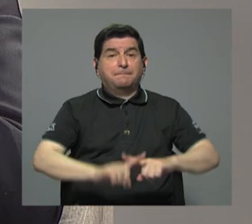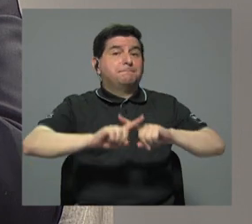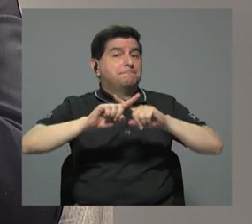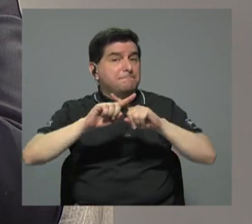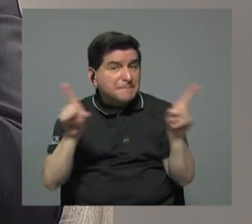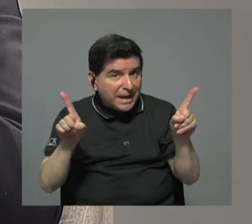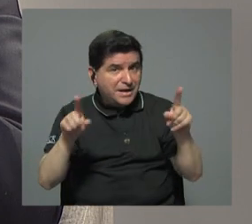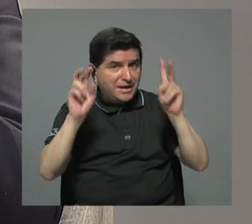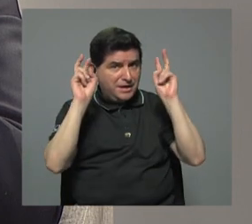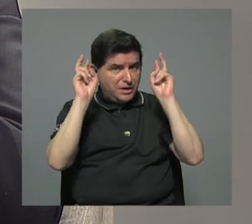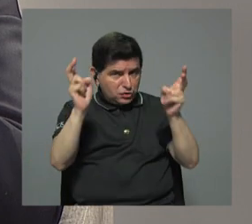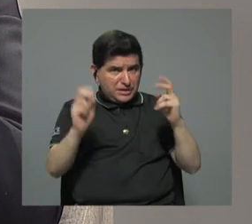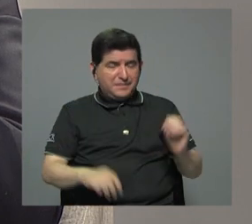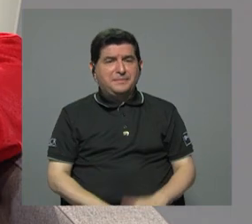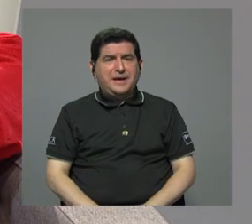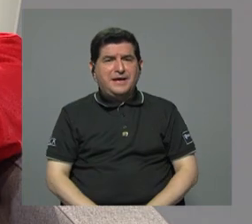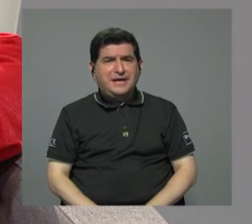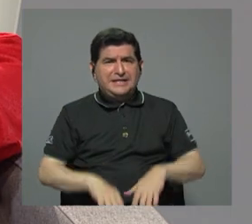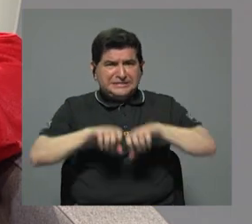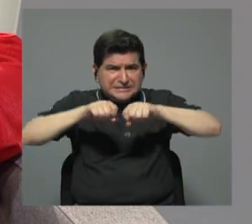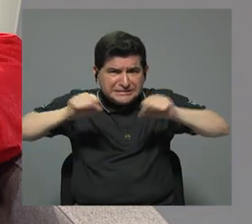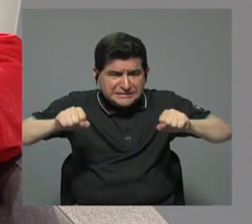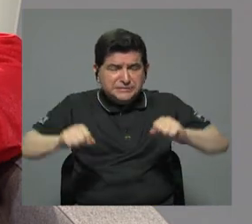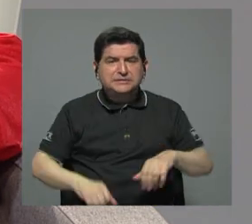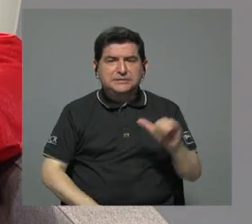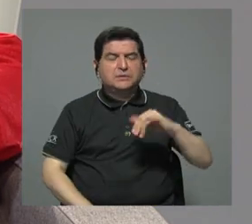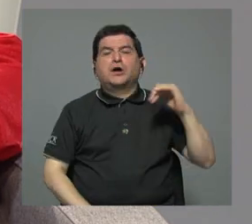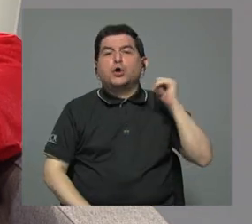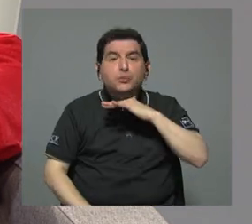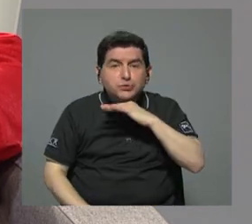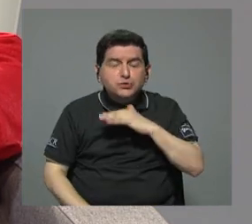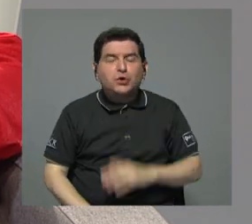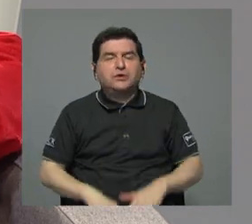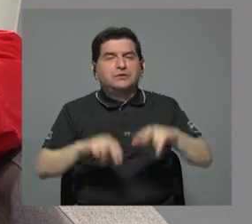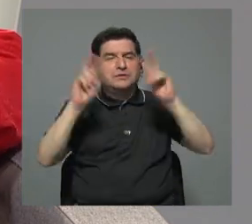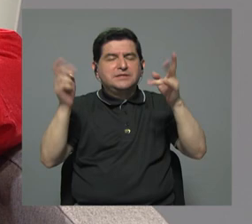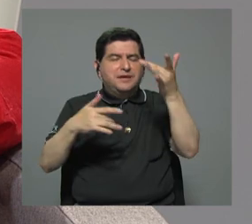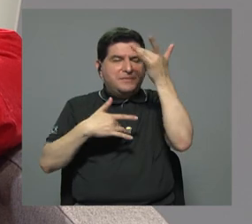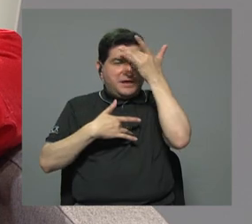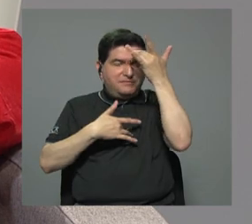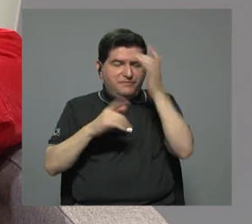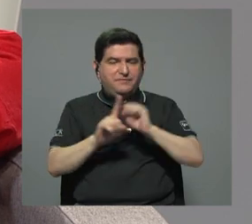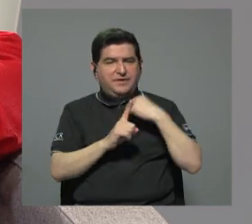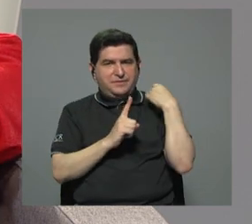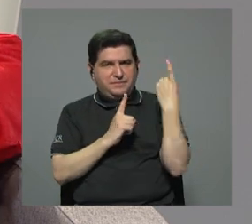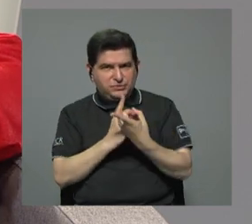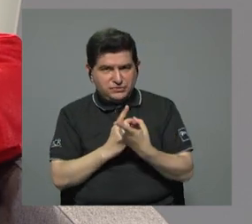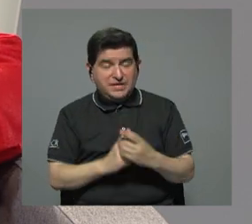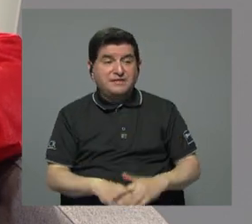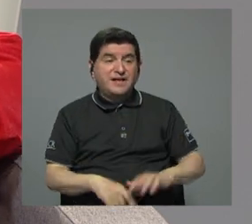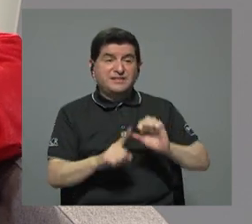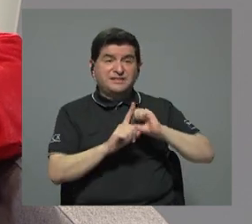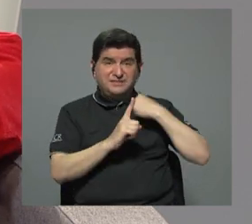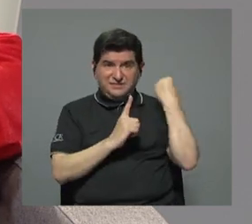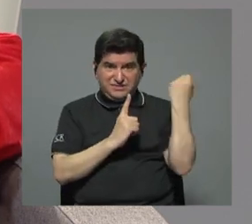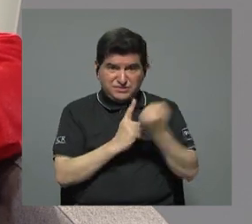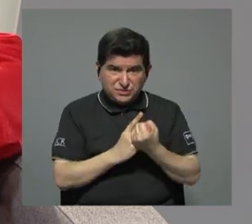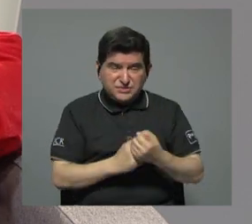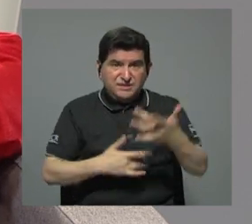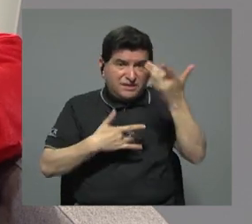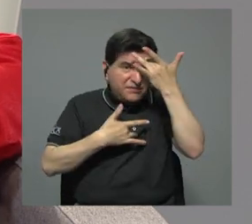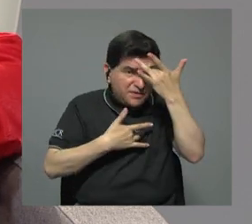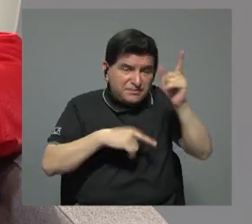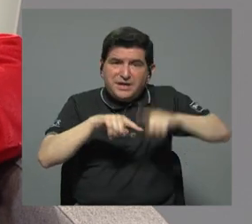el tema de la corrupción es una enfermedad de la sociedad y si la sociedad está enferma no podríamos